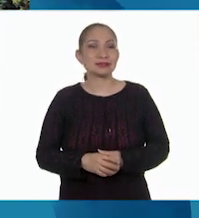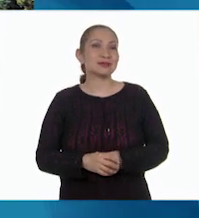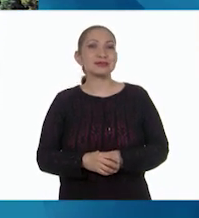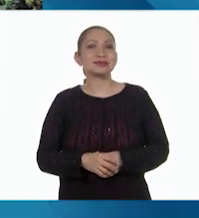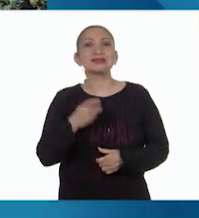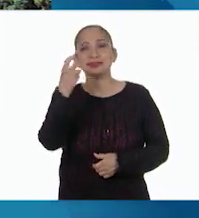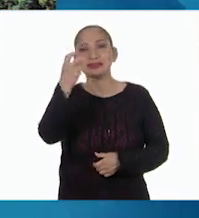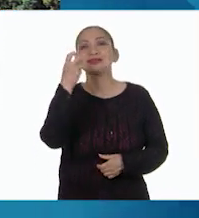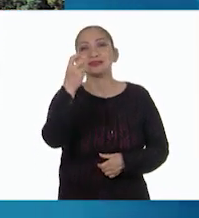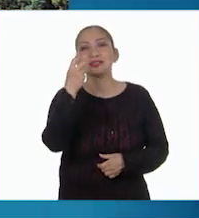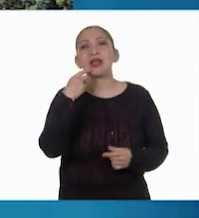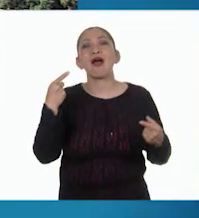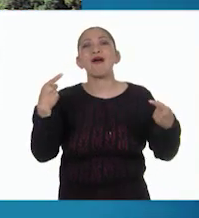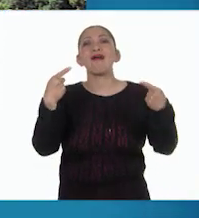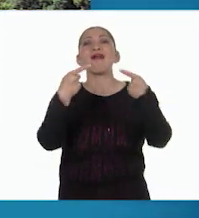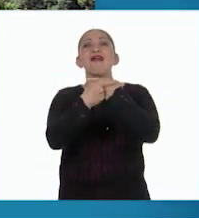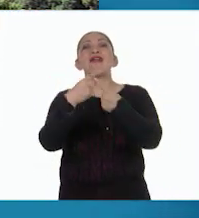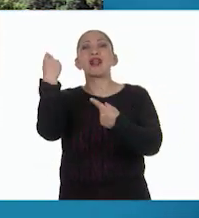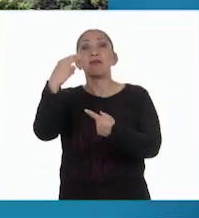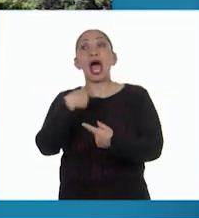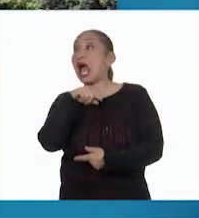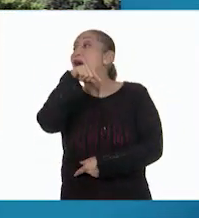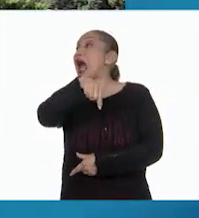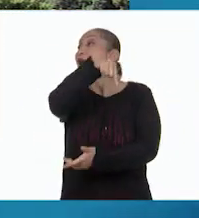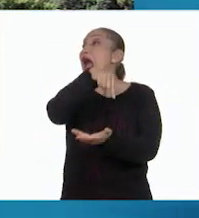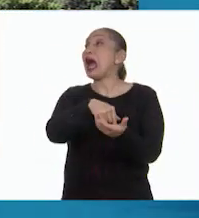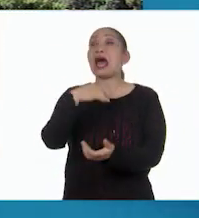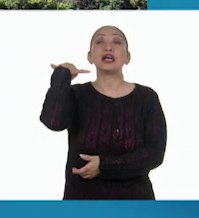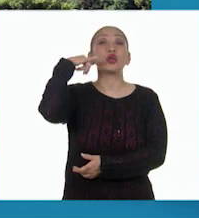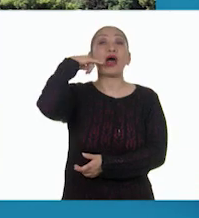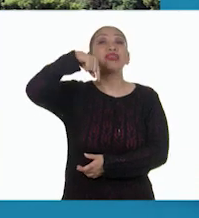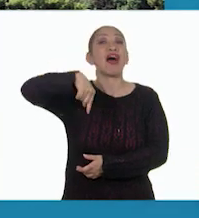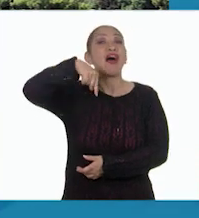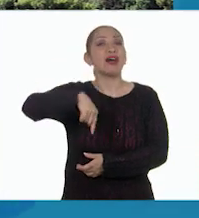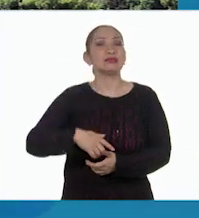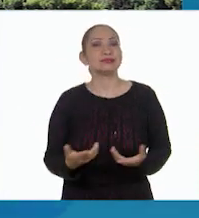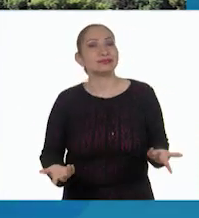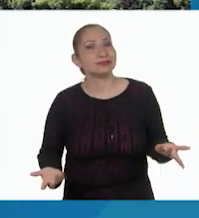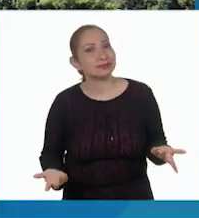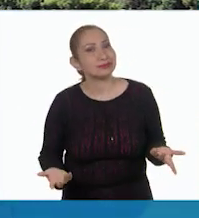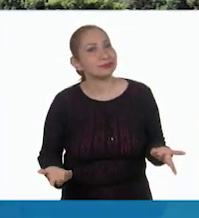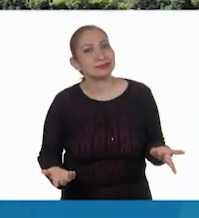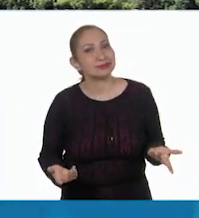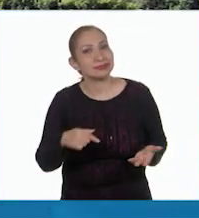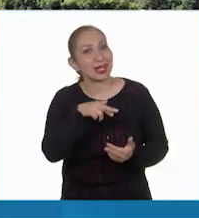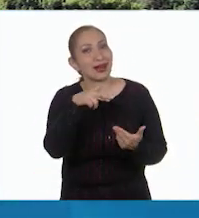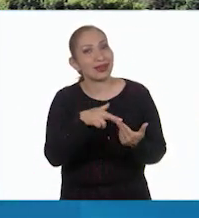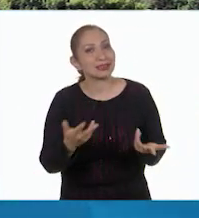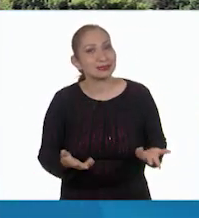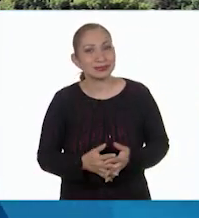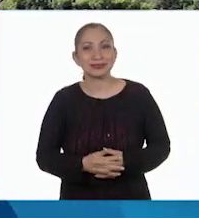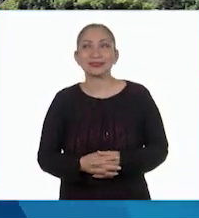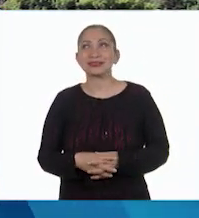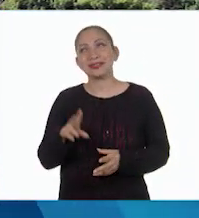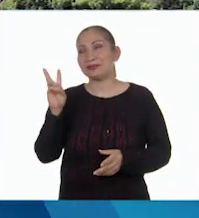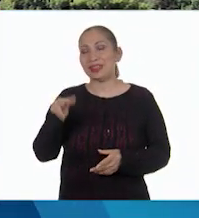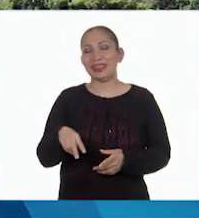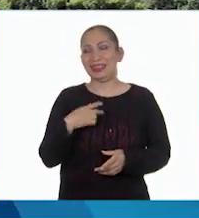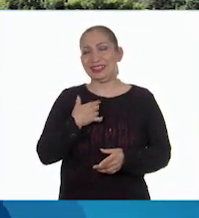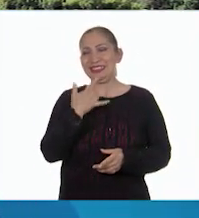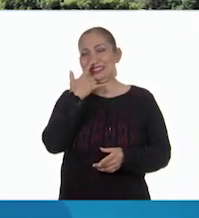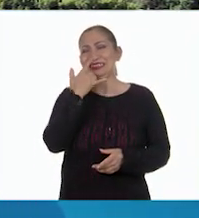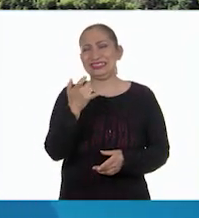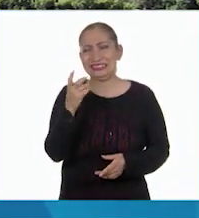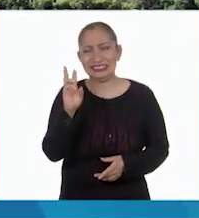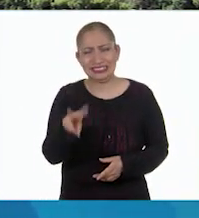Y de ese malentendido surgió el nombre como... bueno, que ahora conocemos en la región. A mí se me hace muy, muy,